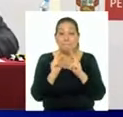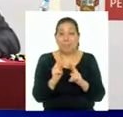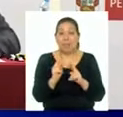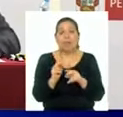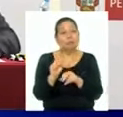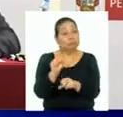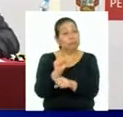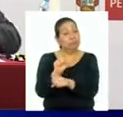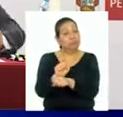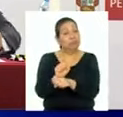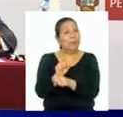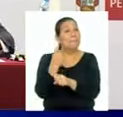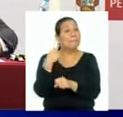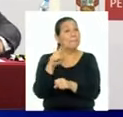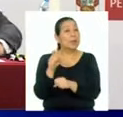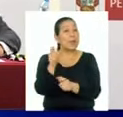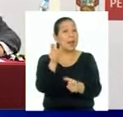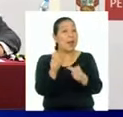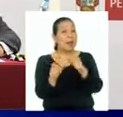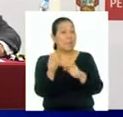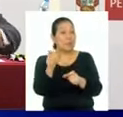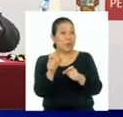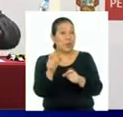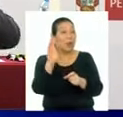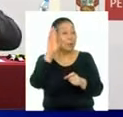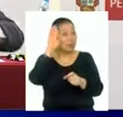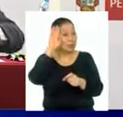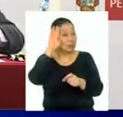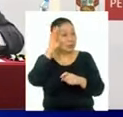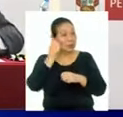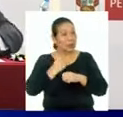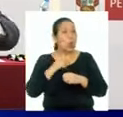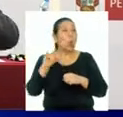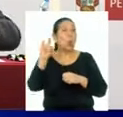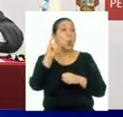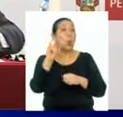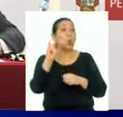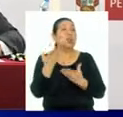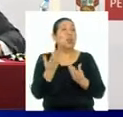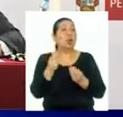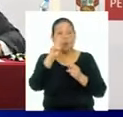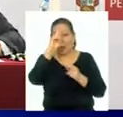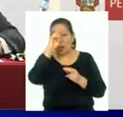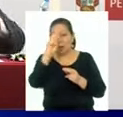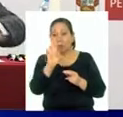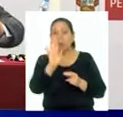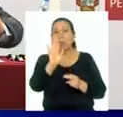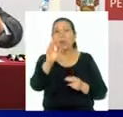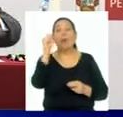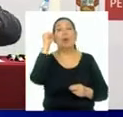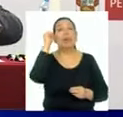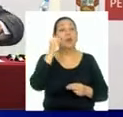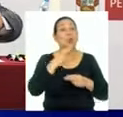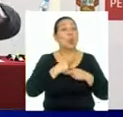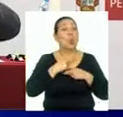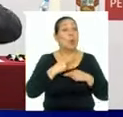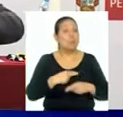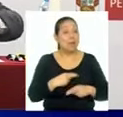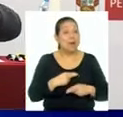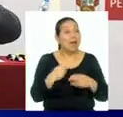la capacitación del personal policial en lo que es el uso de la fuerza y el respeto por los derechos humanos. Temas estos